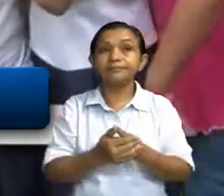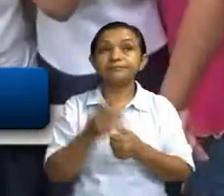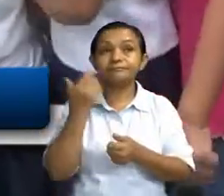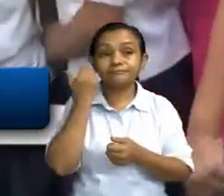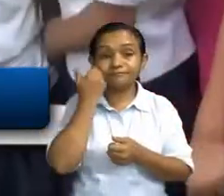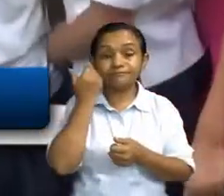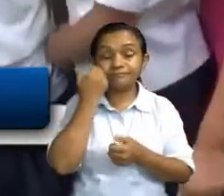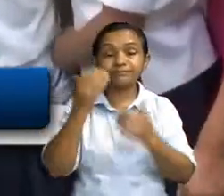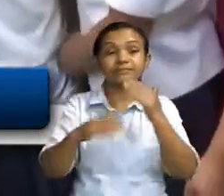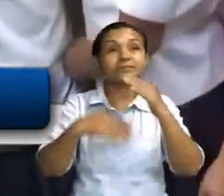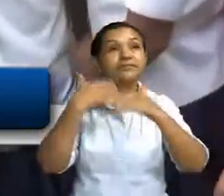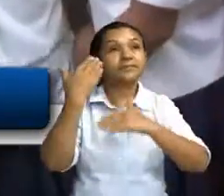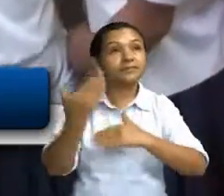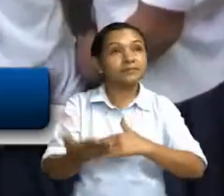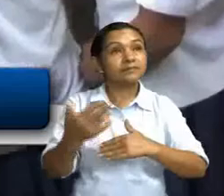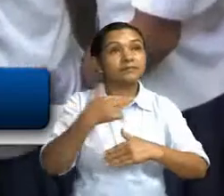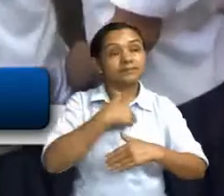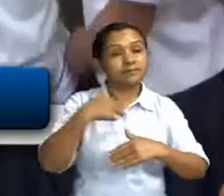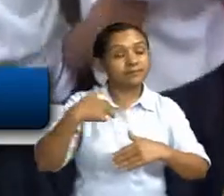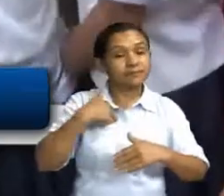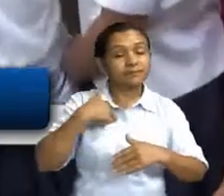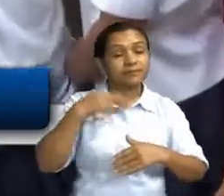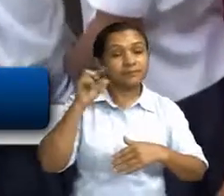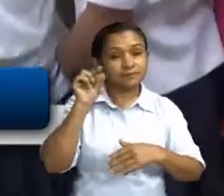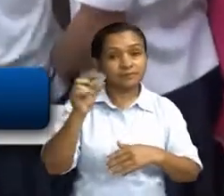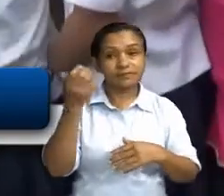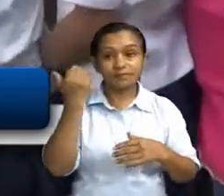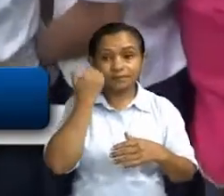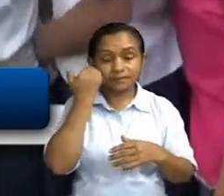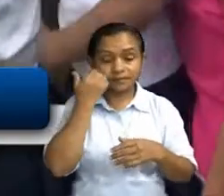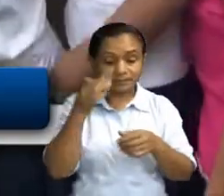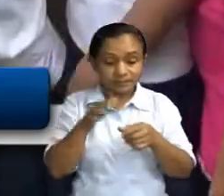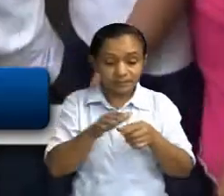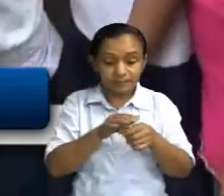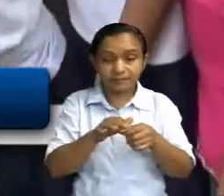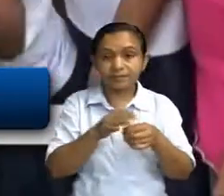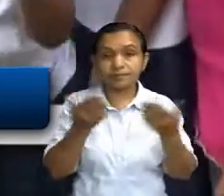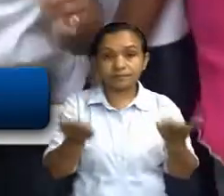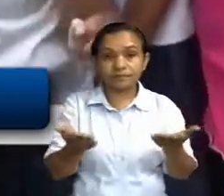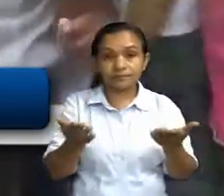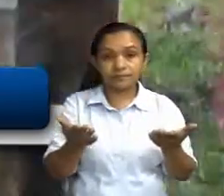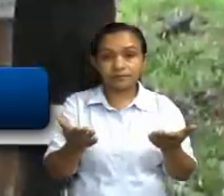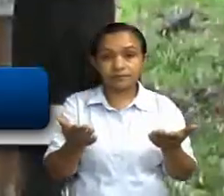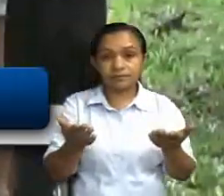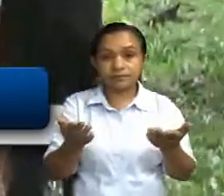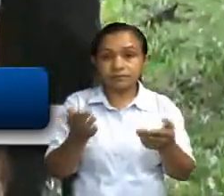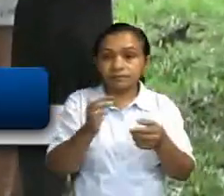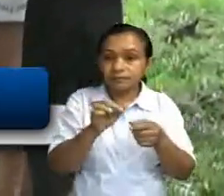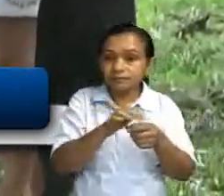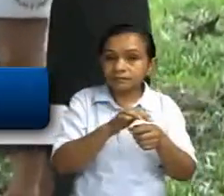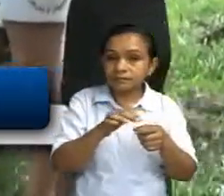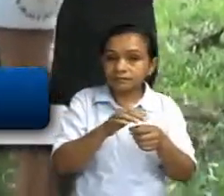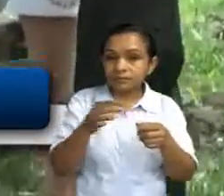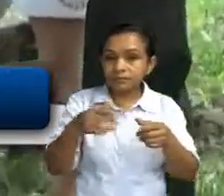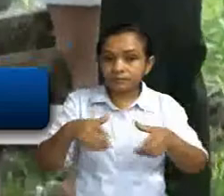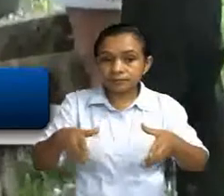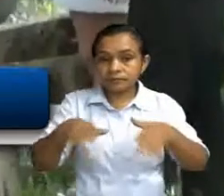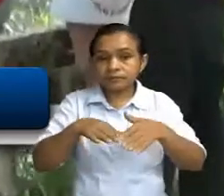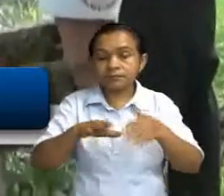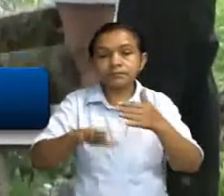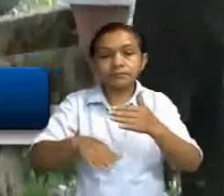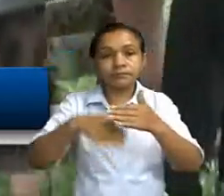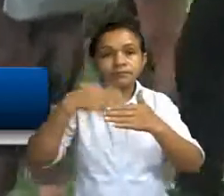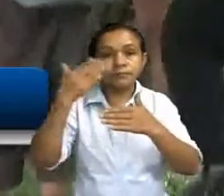las infecciones. Correcto, eso crea un poco de reacción. Al inicio la tratan como una dermatitis del pañal, pero